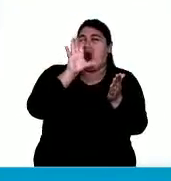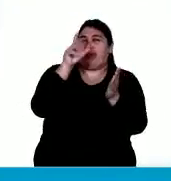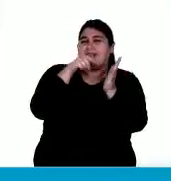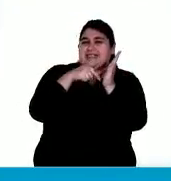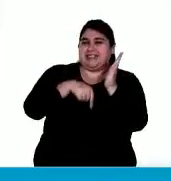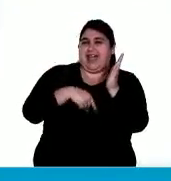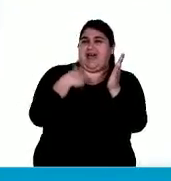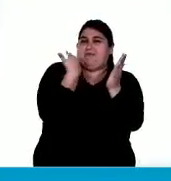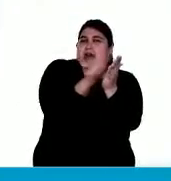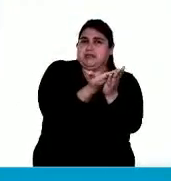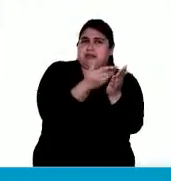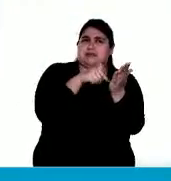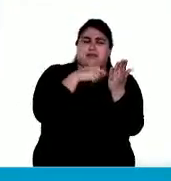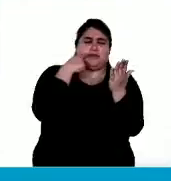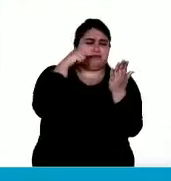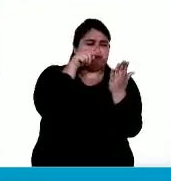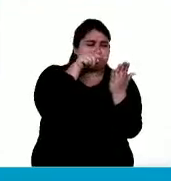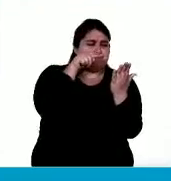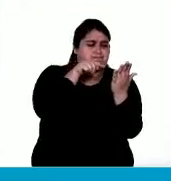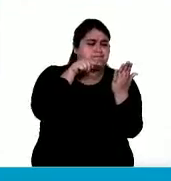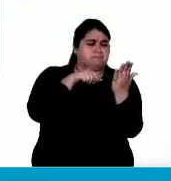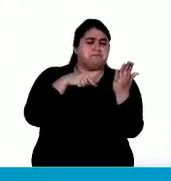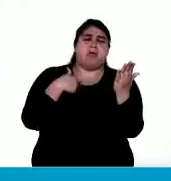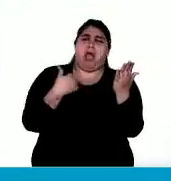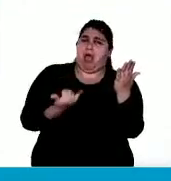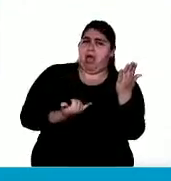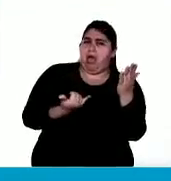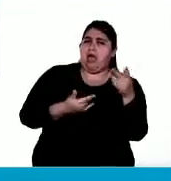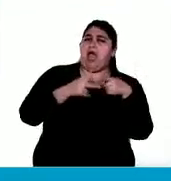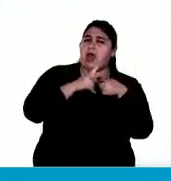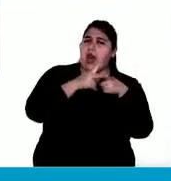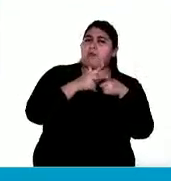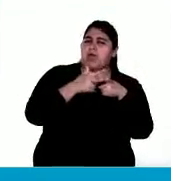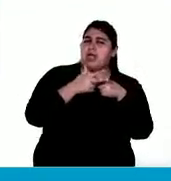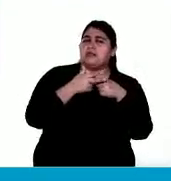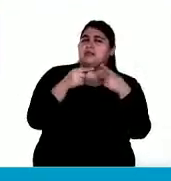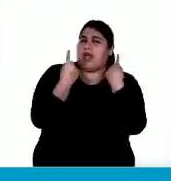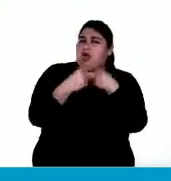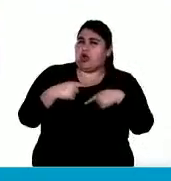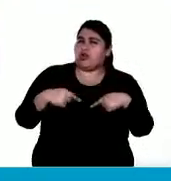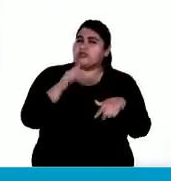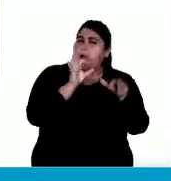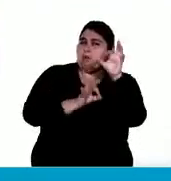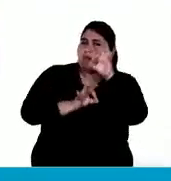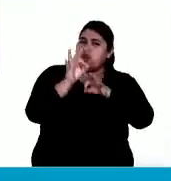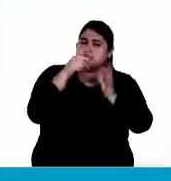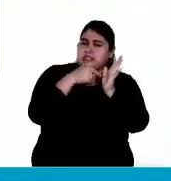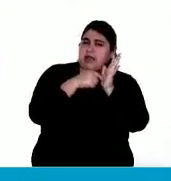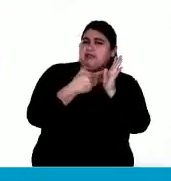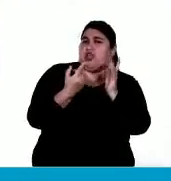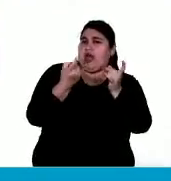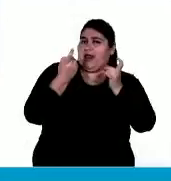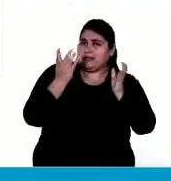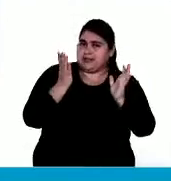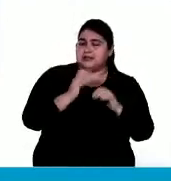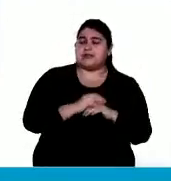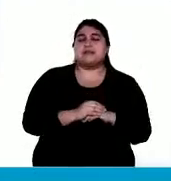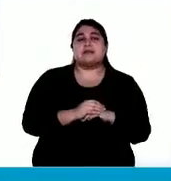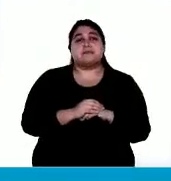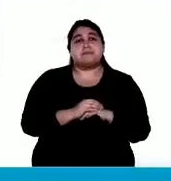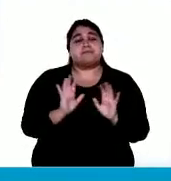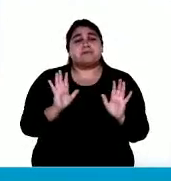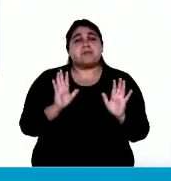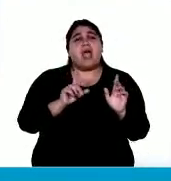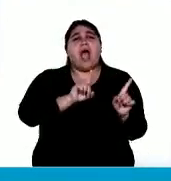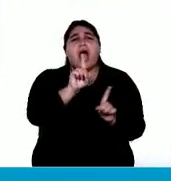tiene muchísimas de las herramientas que este proyecto establece, y en algunos casos de